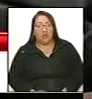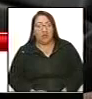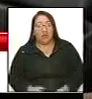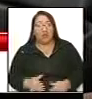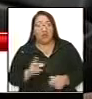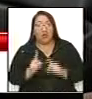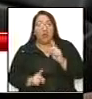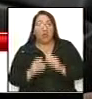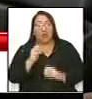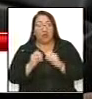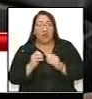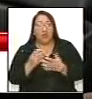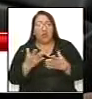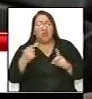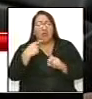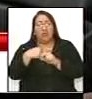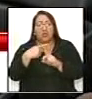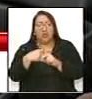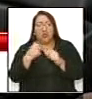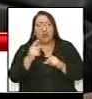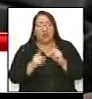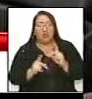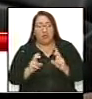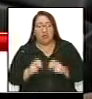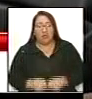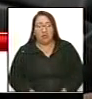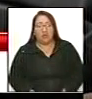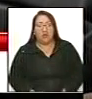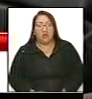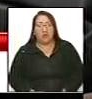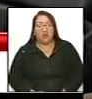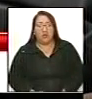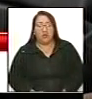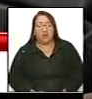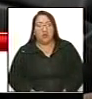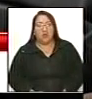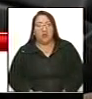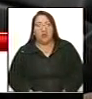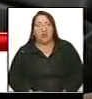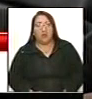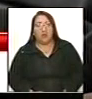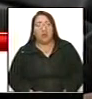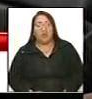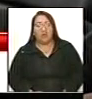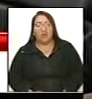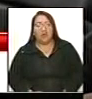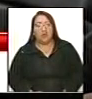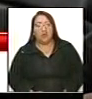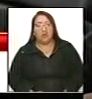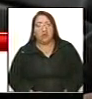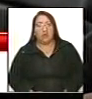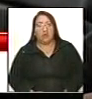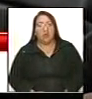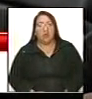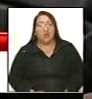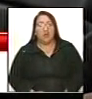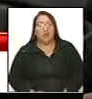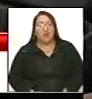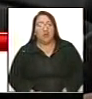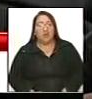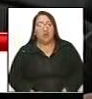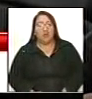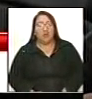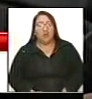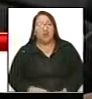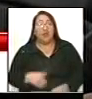modificaciones, bastante positivas en determinados términos, como la publicación de tarifas en las páginas web, algo que ya se hacía un aspecto positivo para alcanzar a la